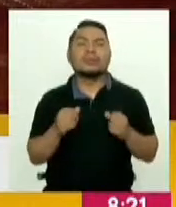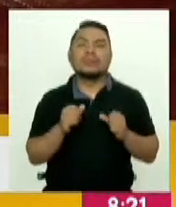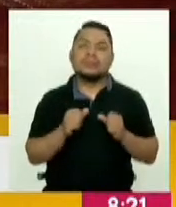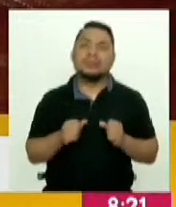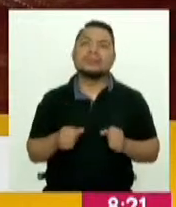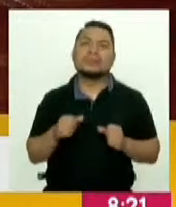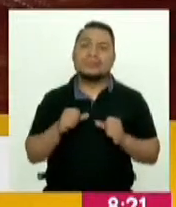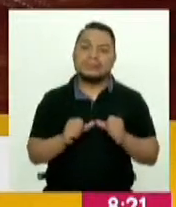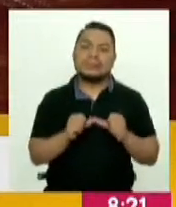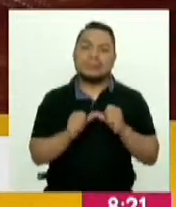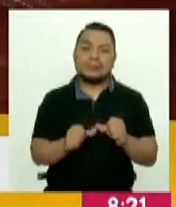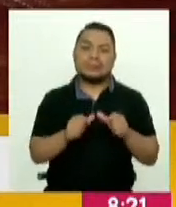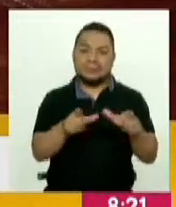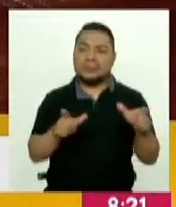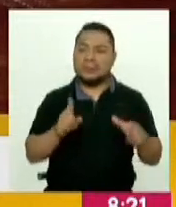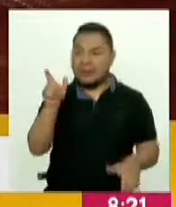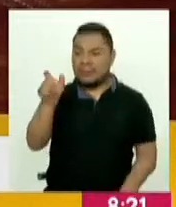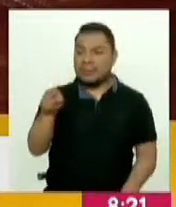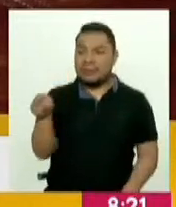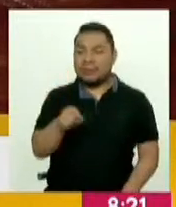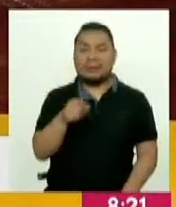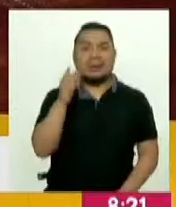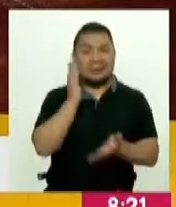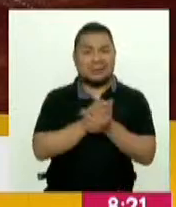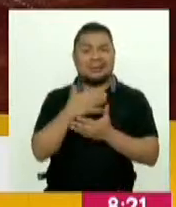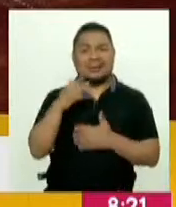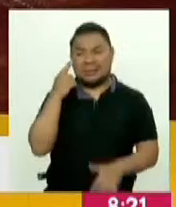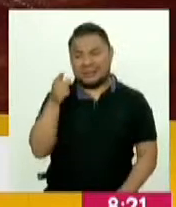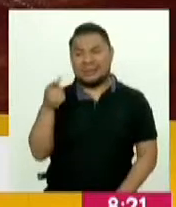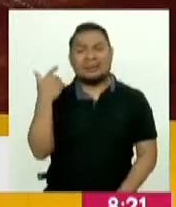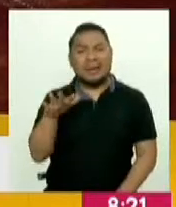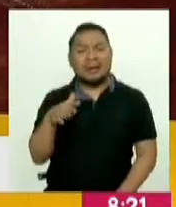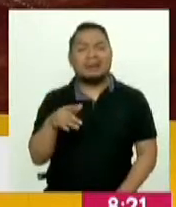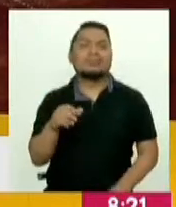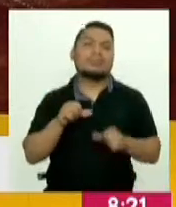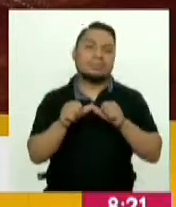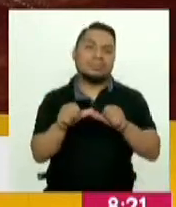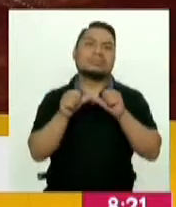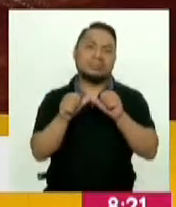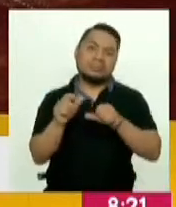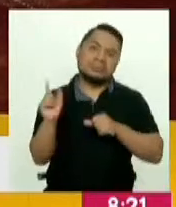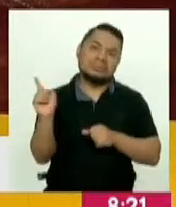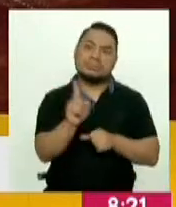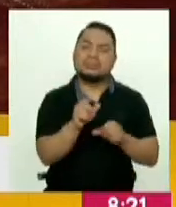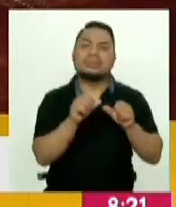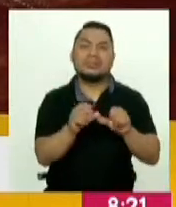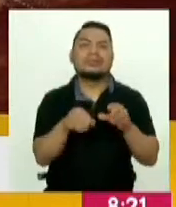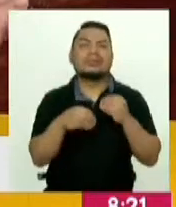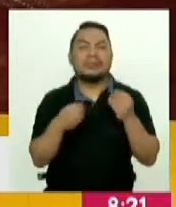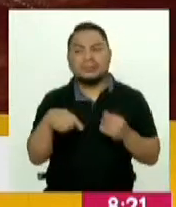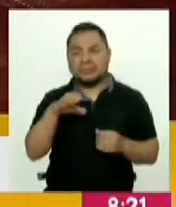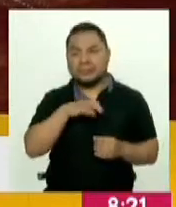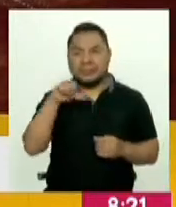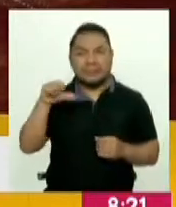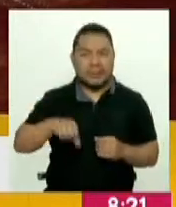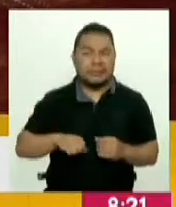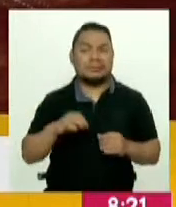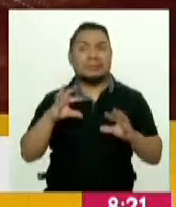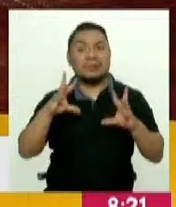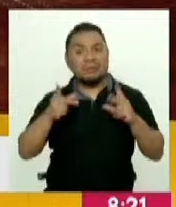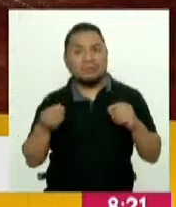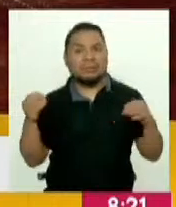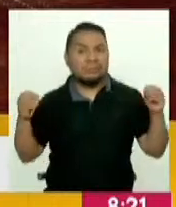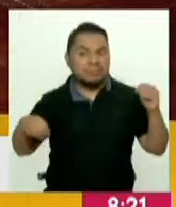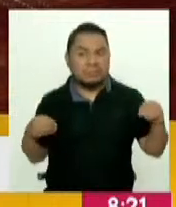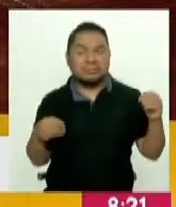dándole espacio a personas que directamente han sido señaladas por su comportamiento que linda con el delito, que de todas